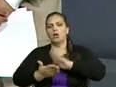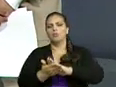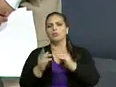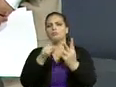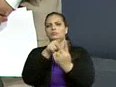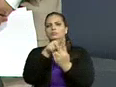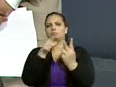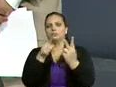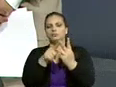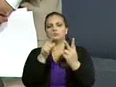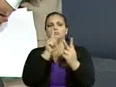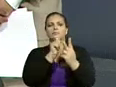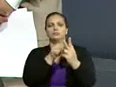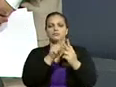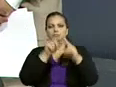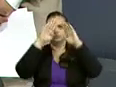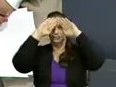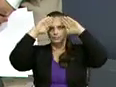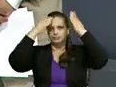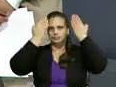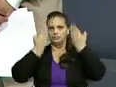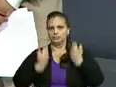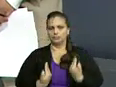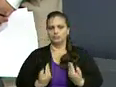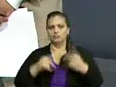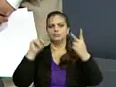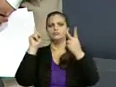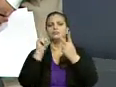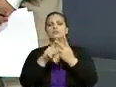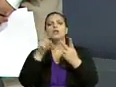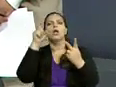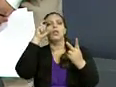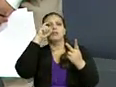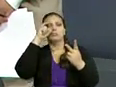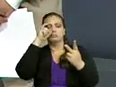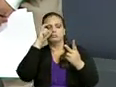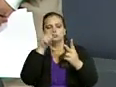viene es la noticia en la comunidad. Hugo Gavilanes y